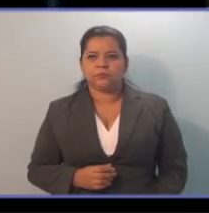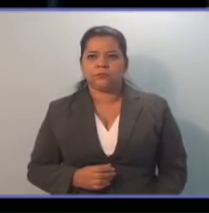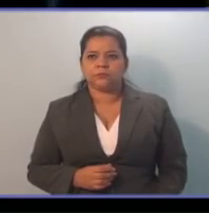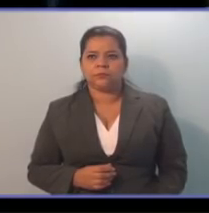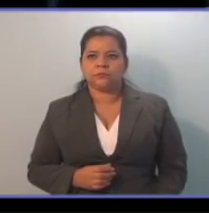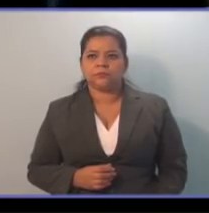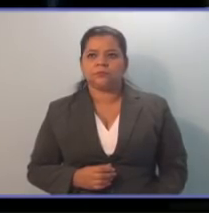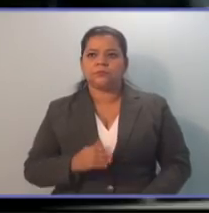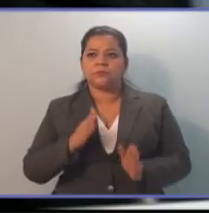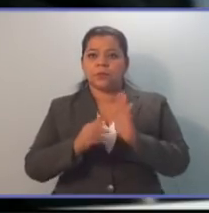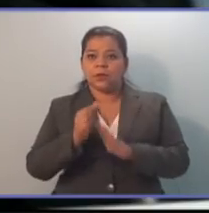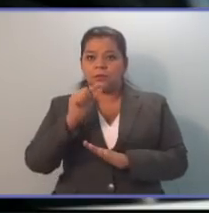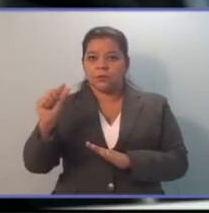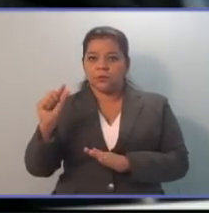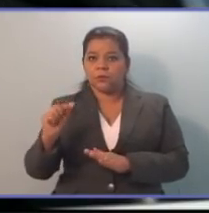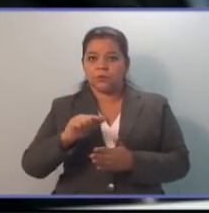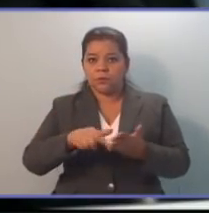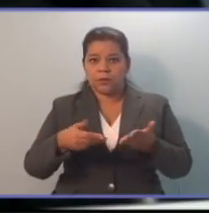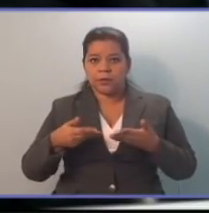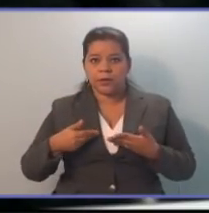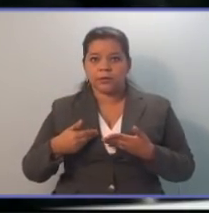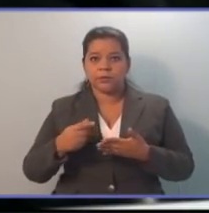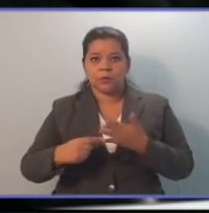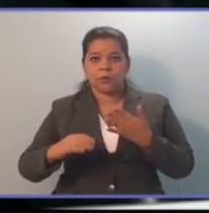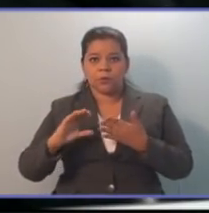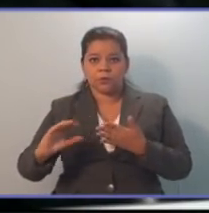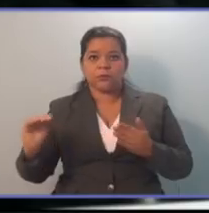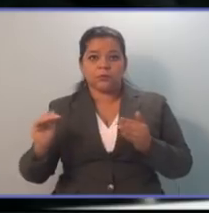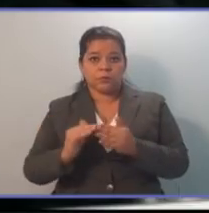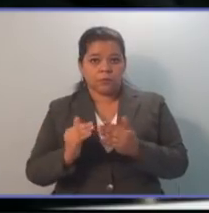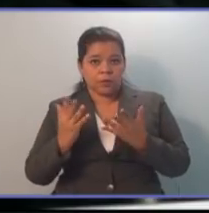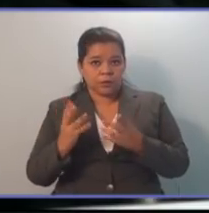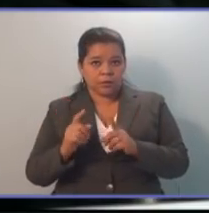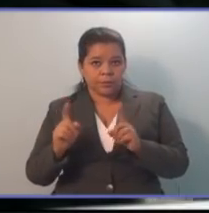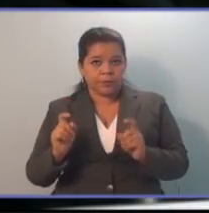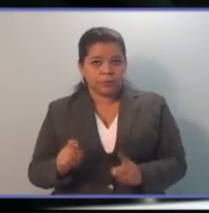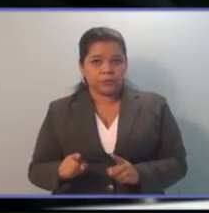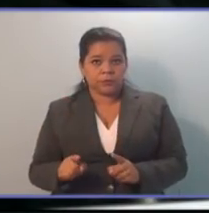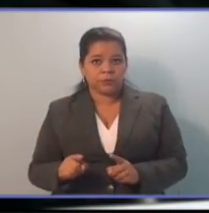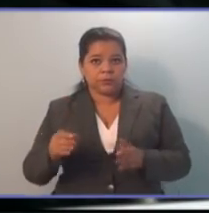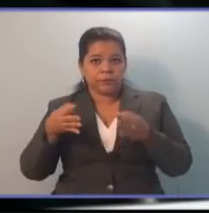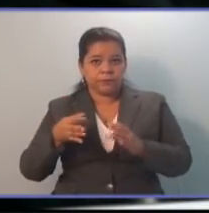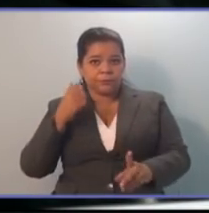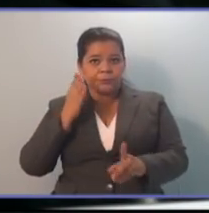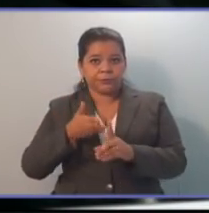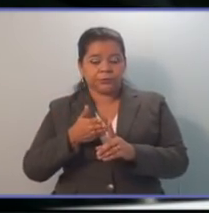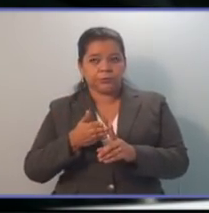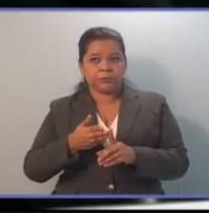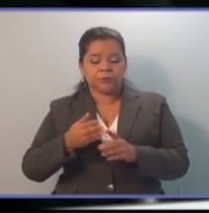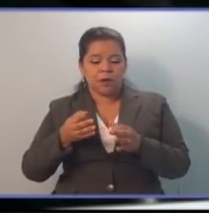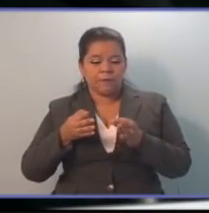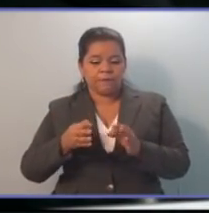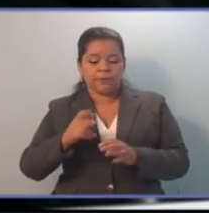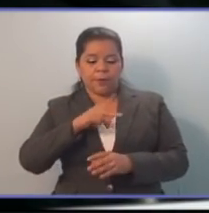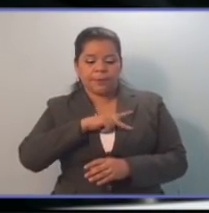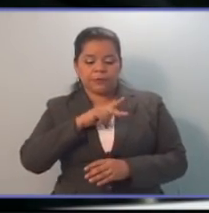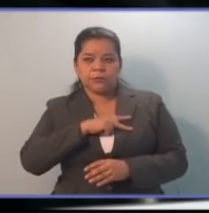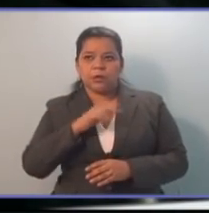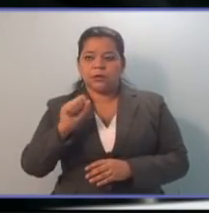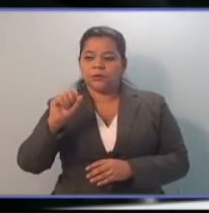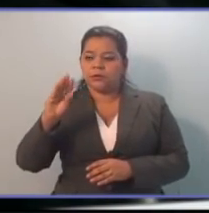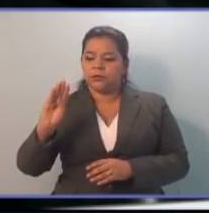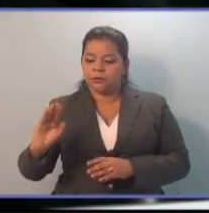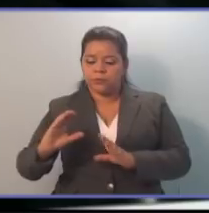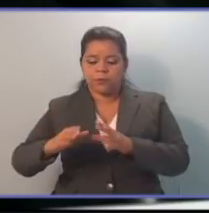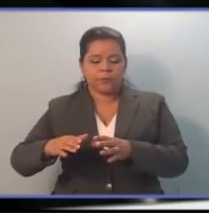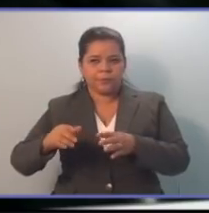El Instituto Iberoamericano de Derecho Constitucional también hace una pregunta directamente demasiado personal y la subcomisión